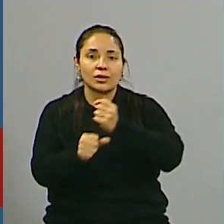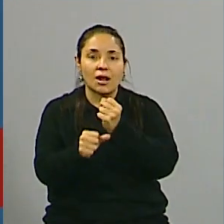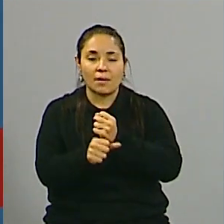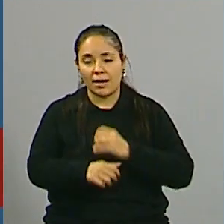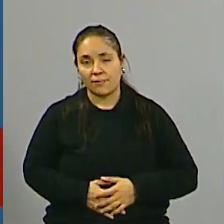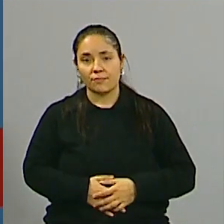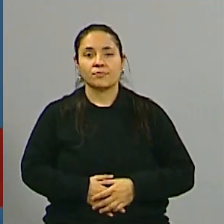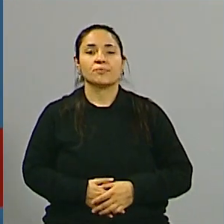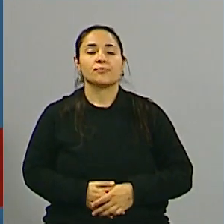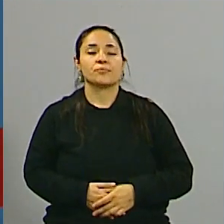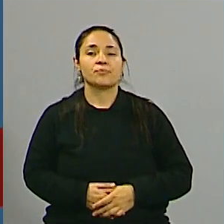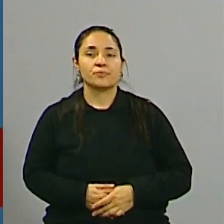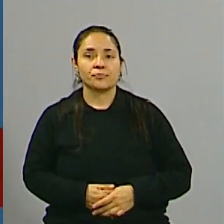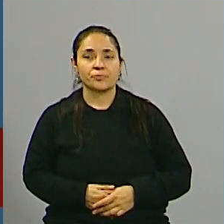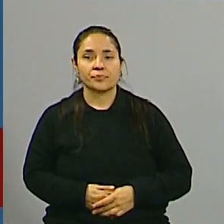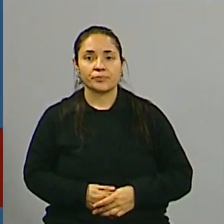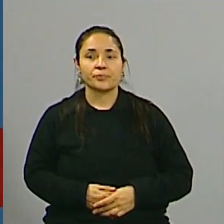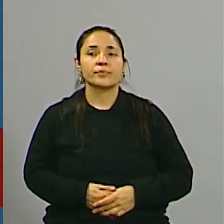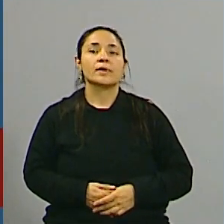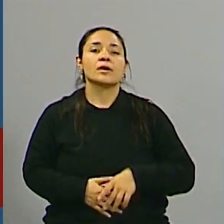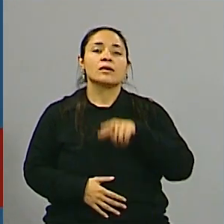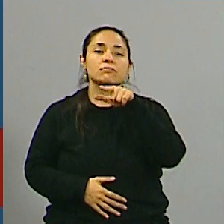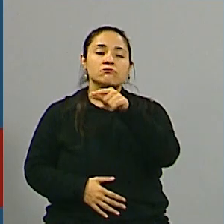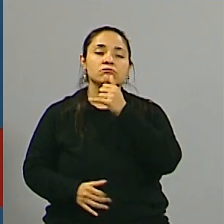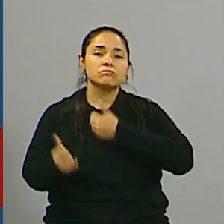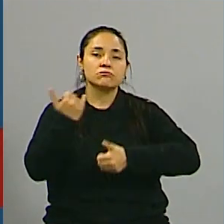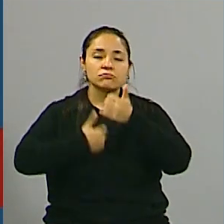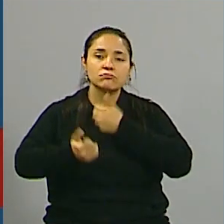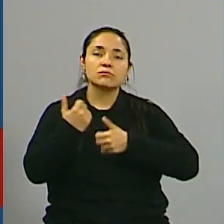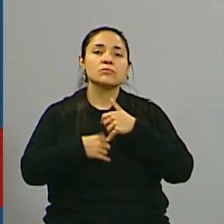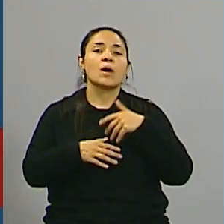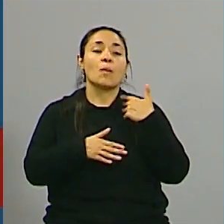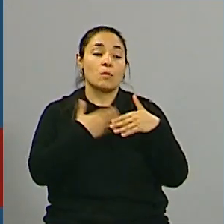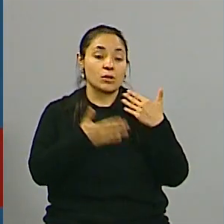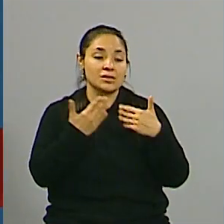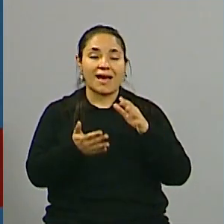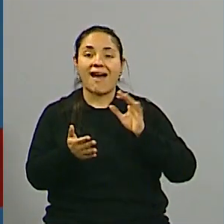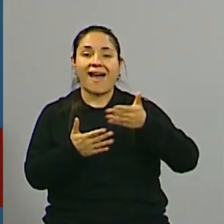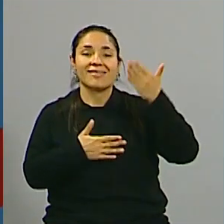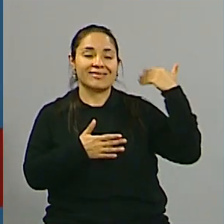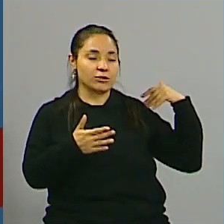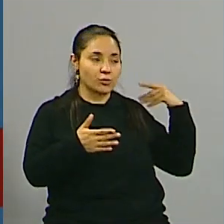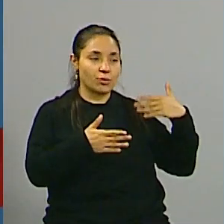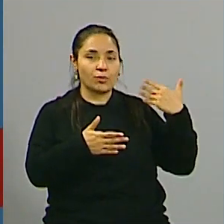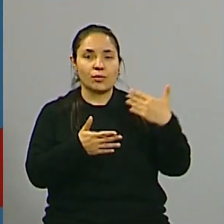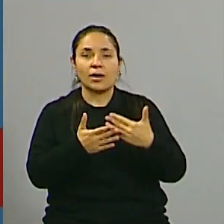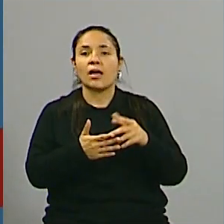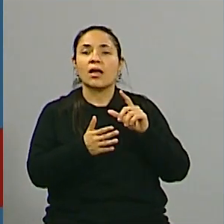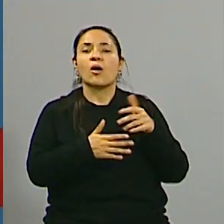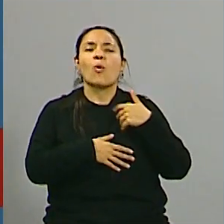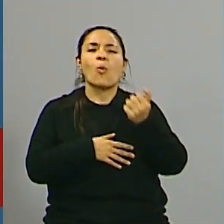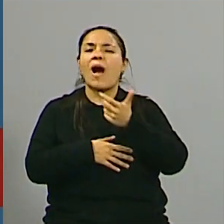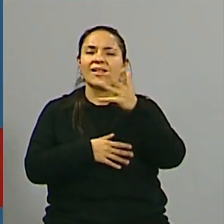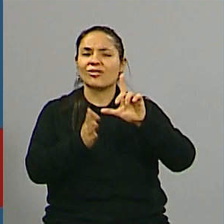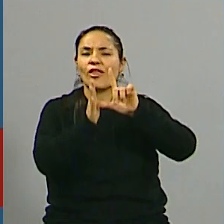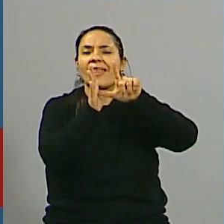Agustina, pensaba un poco en todo lo que significa. Vos ya decías que bueno, este proceso se viene gestando desde hace un tiempo atrás. ¿Cuánto tiempo entienden ustedes